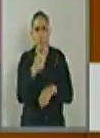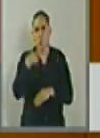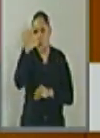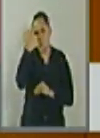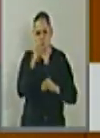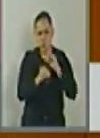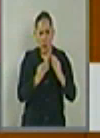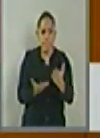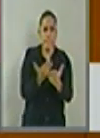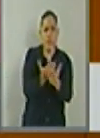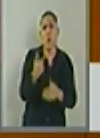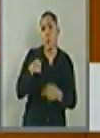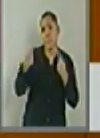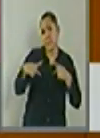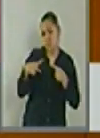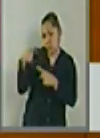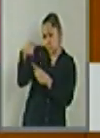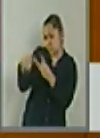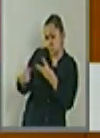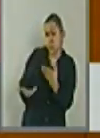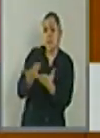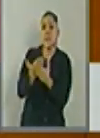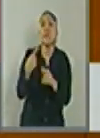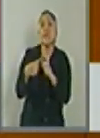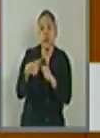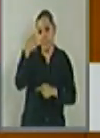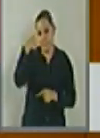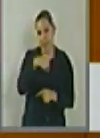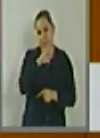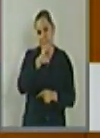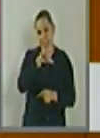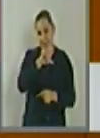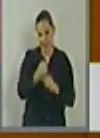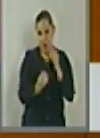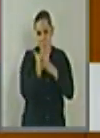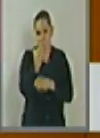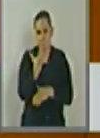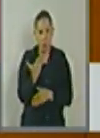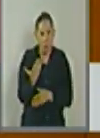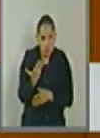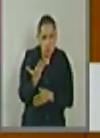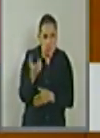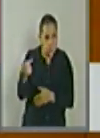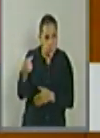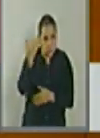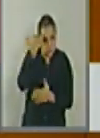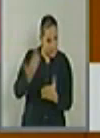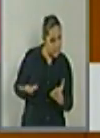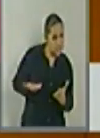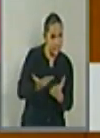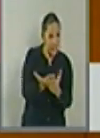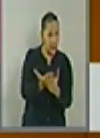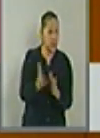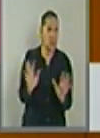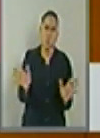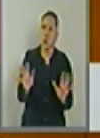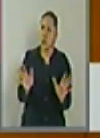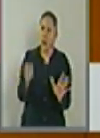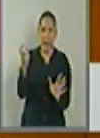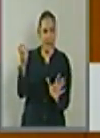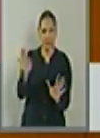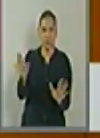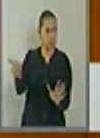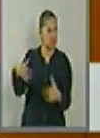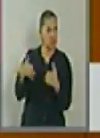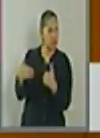a presentar una terna para la Fiscalía General de la República. Entonces no entienden ni gota de lo que se trata